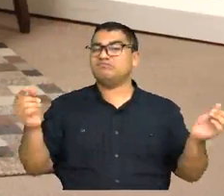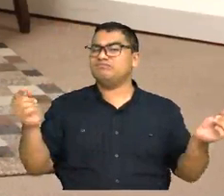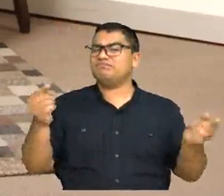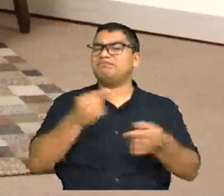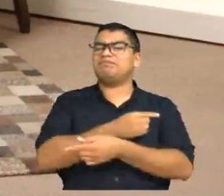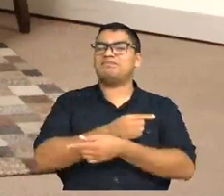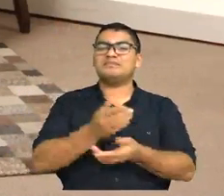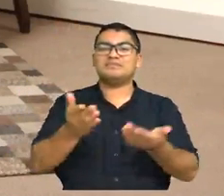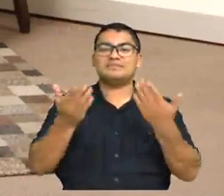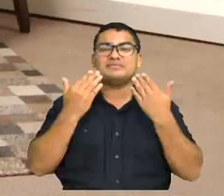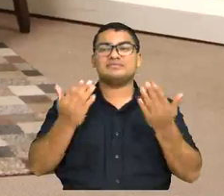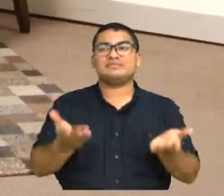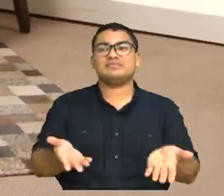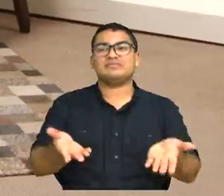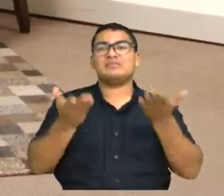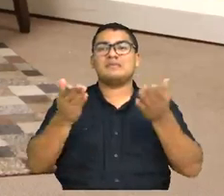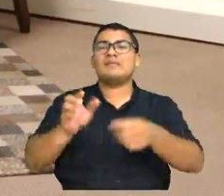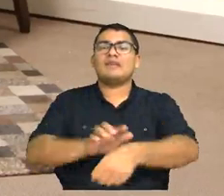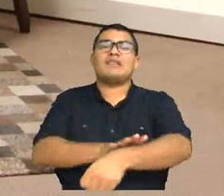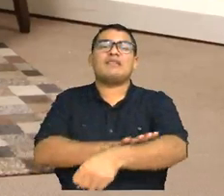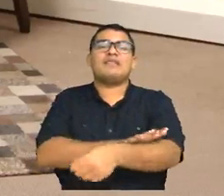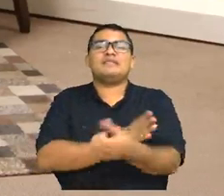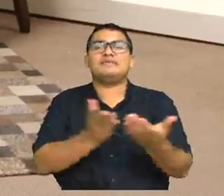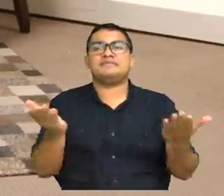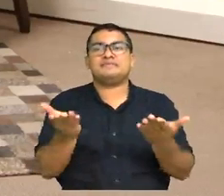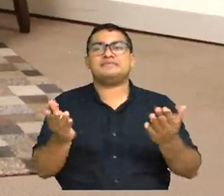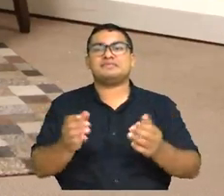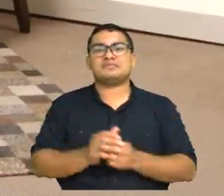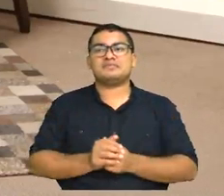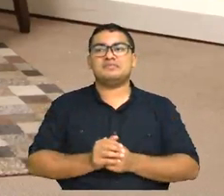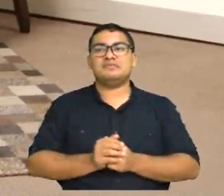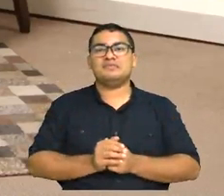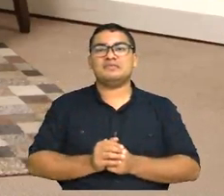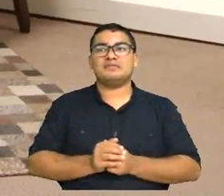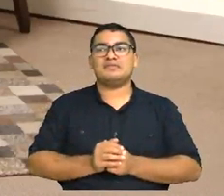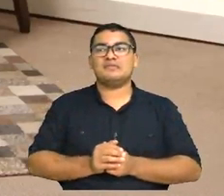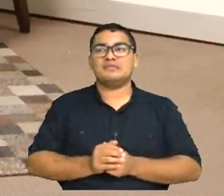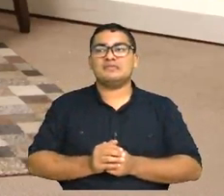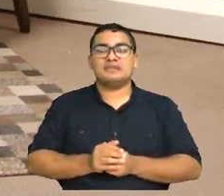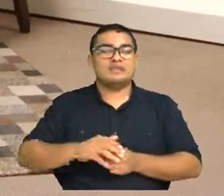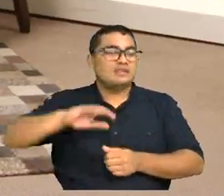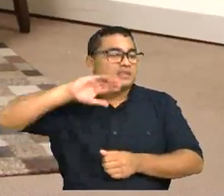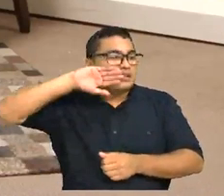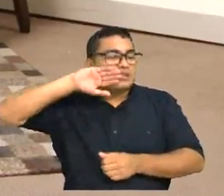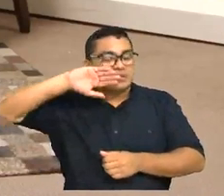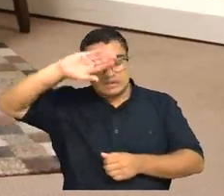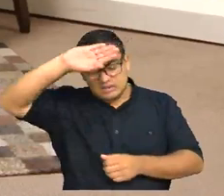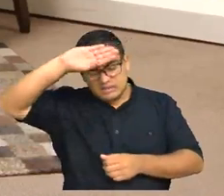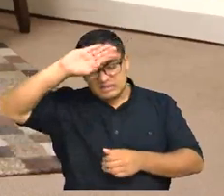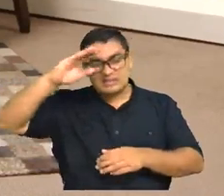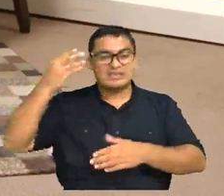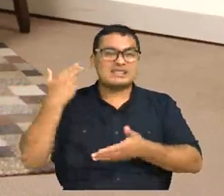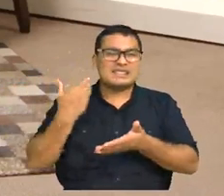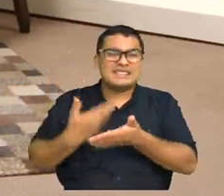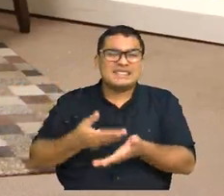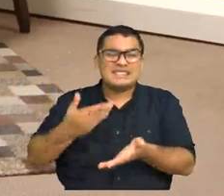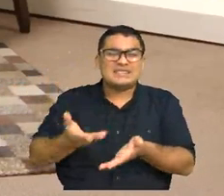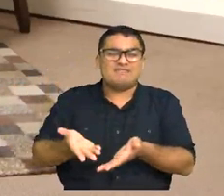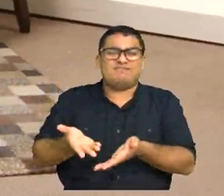Los síntomas principales puede ser el aumento de la temperatura, el principal. Después de esto viene lo que es